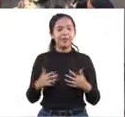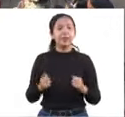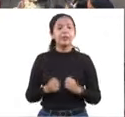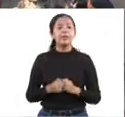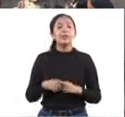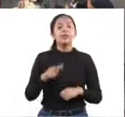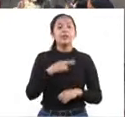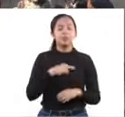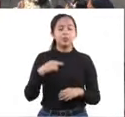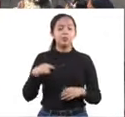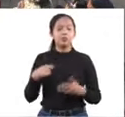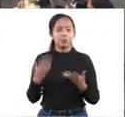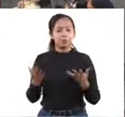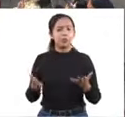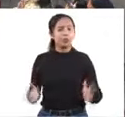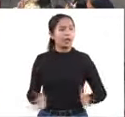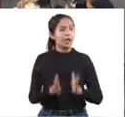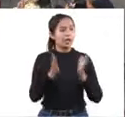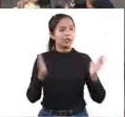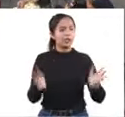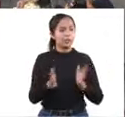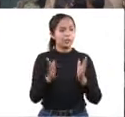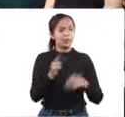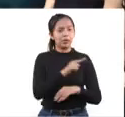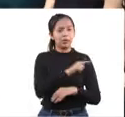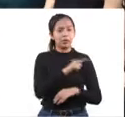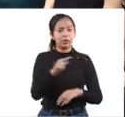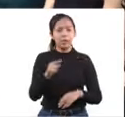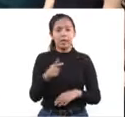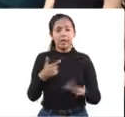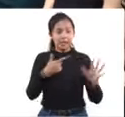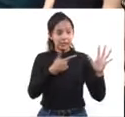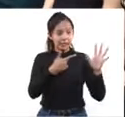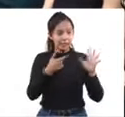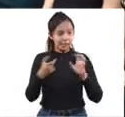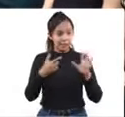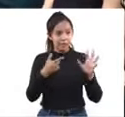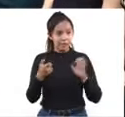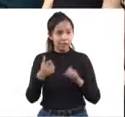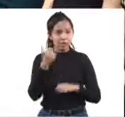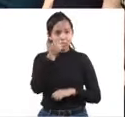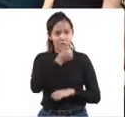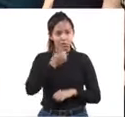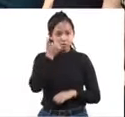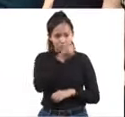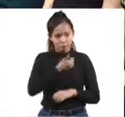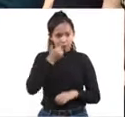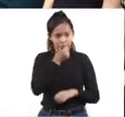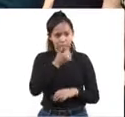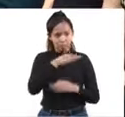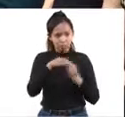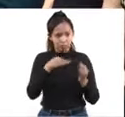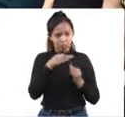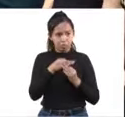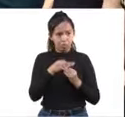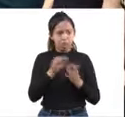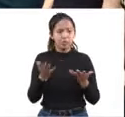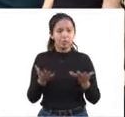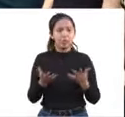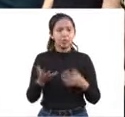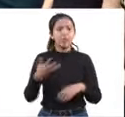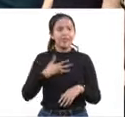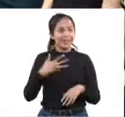que todos sean, todos estos 700 que vamos a tener para el fin del año, otorgados